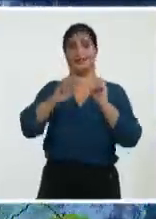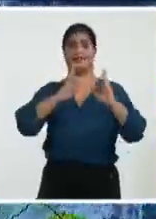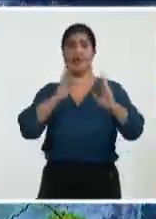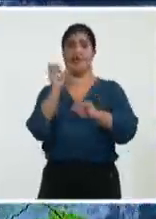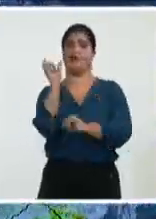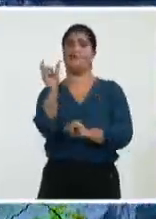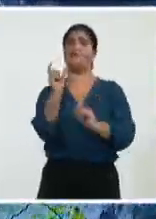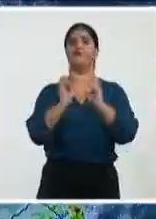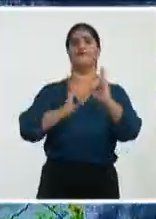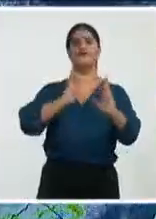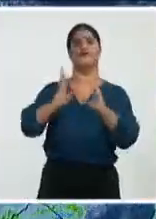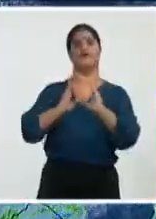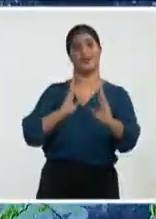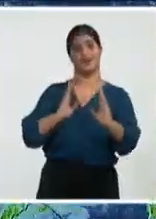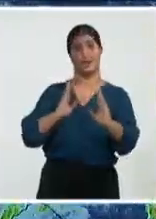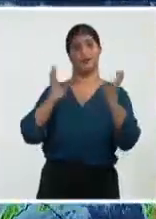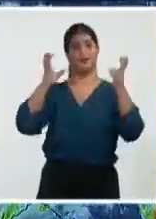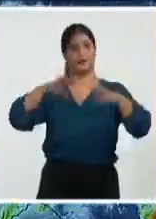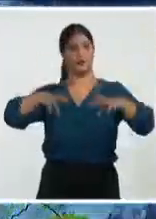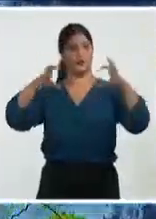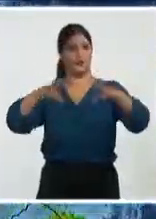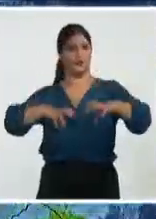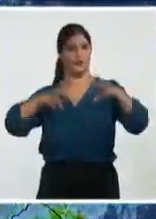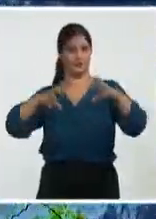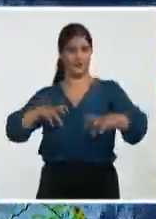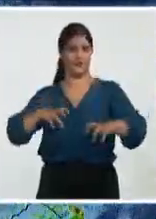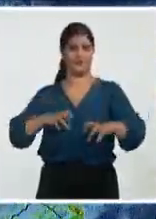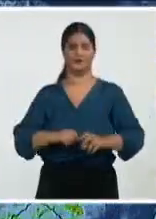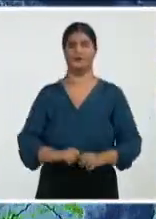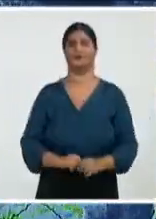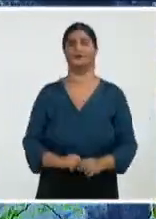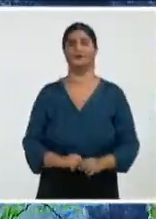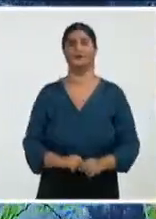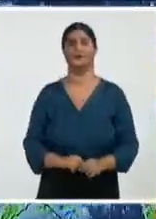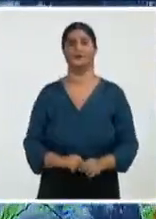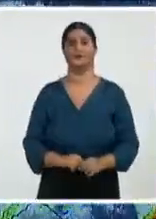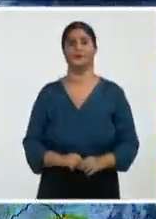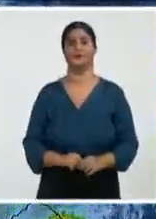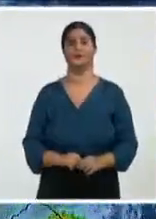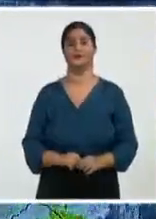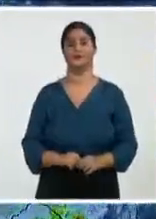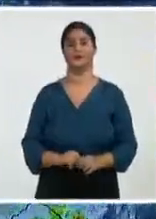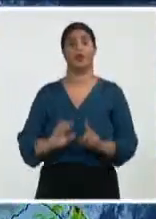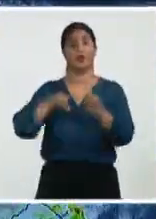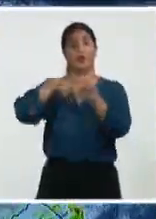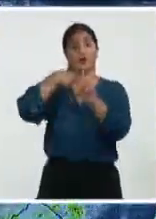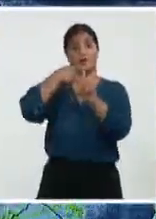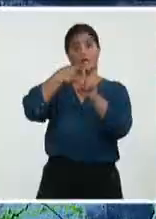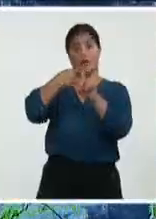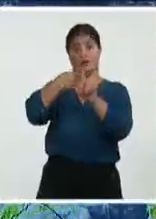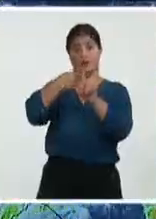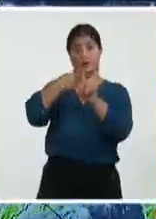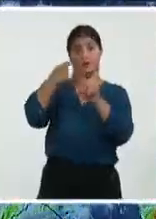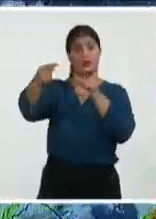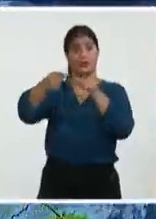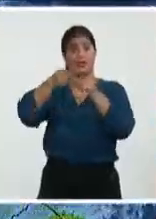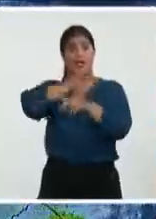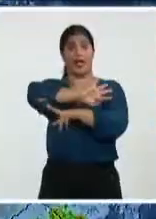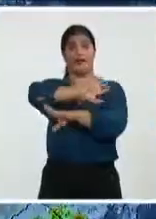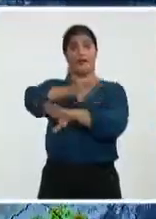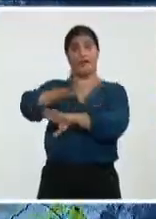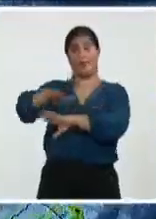geográficas de determinados territorios y si a eso le se le suma también el paso de ondas tropicales por los mares al sur de cuba aunque